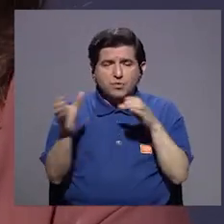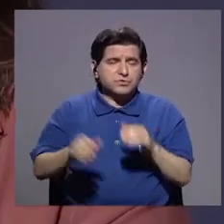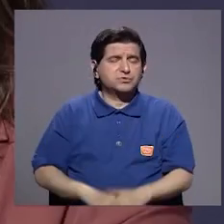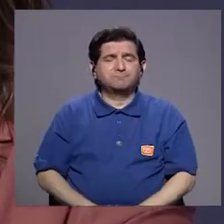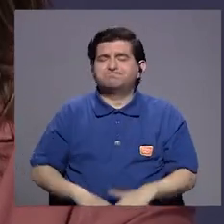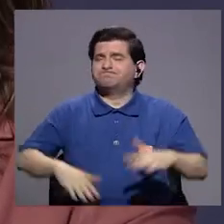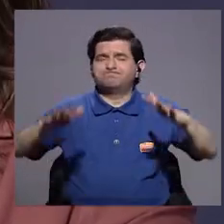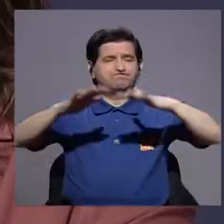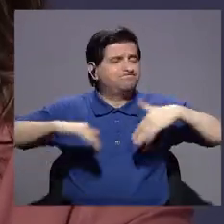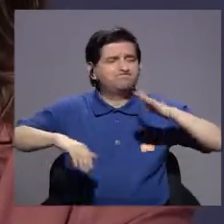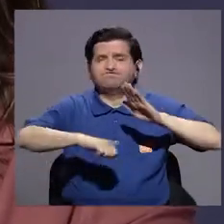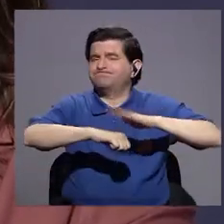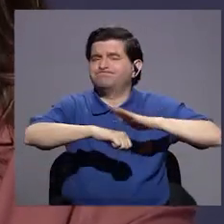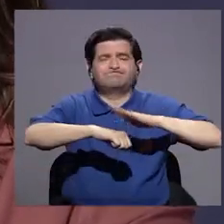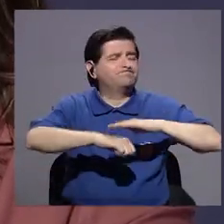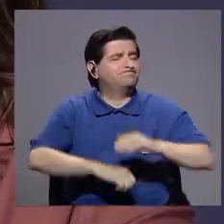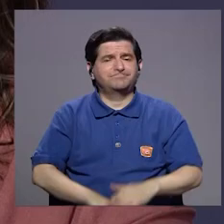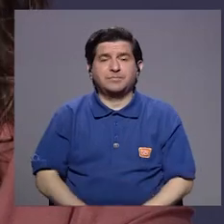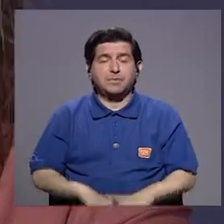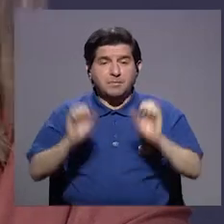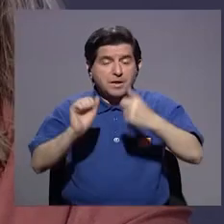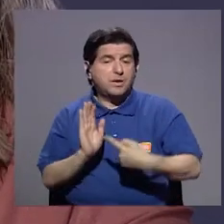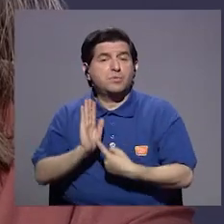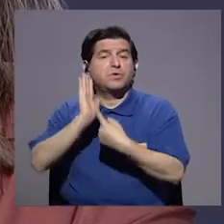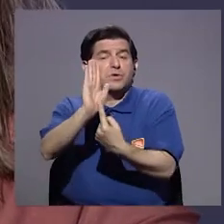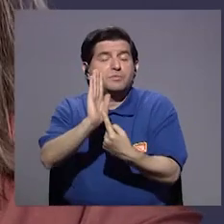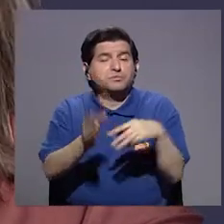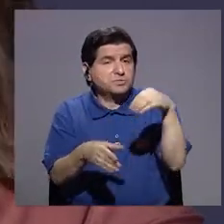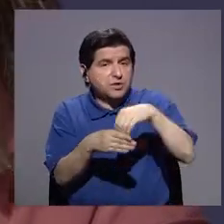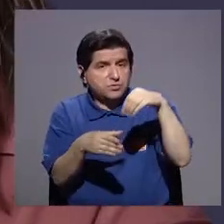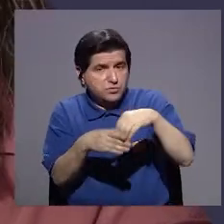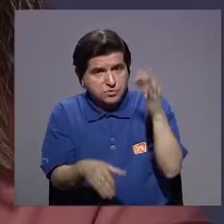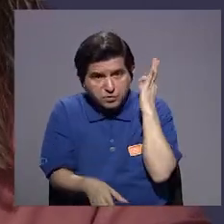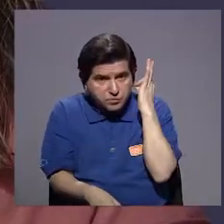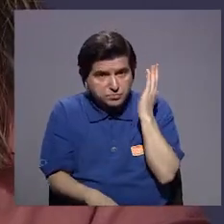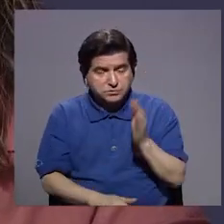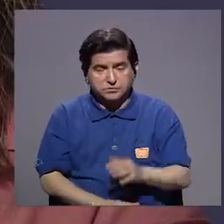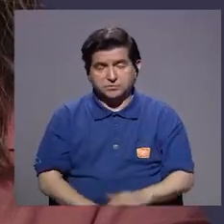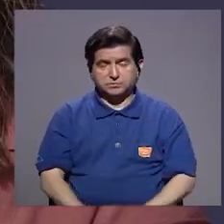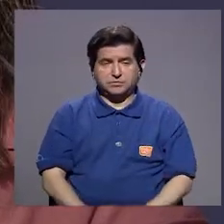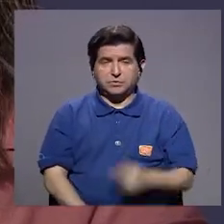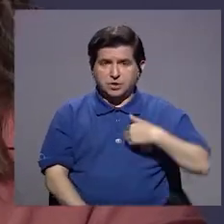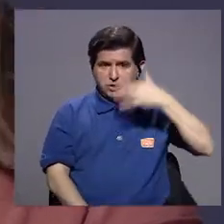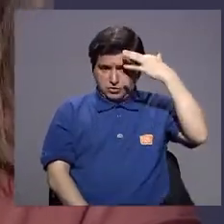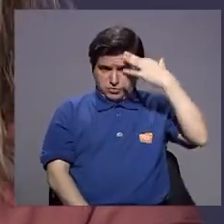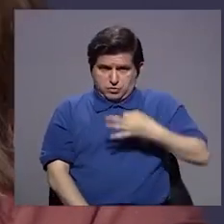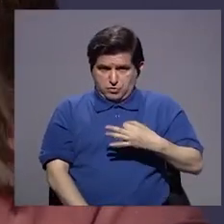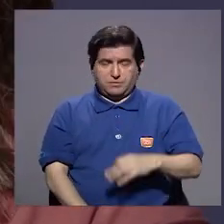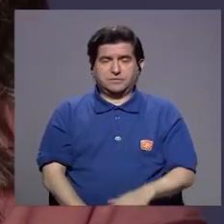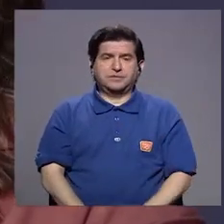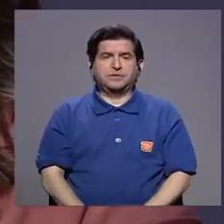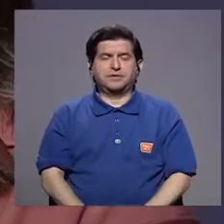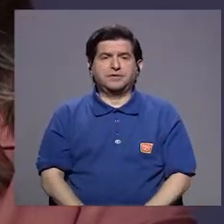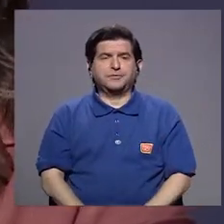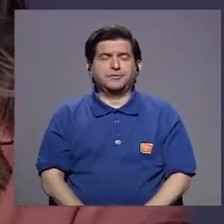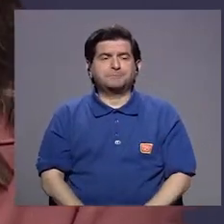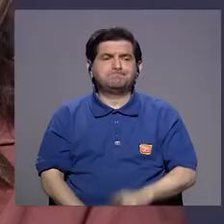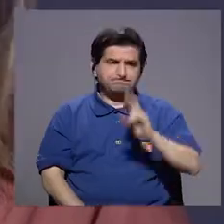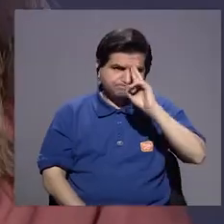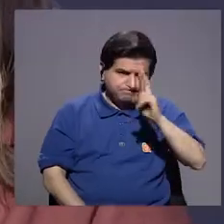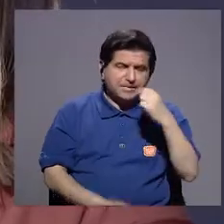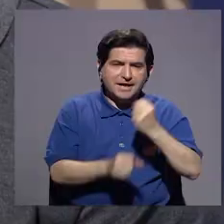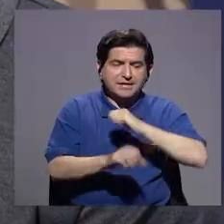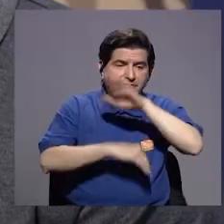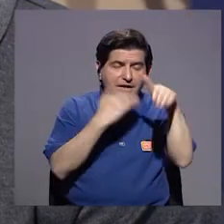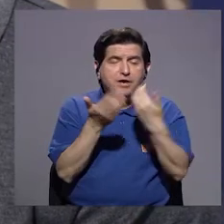dan espacio para poder poner en valor ese aporte, ¿verdad? Y yo creo que en ese sentido pues debo reconocer el